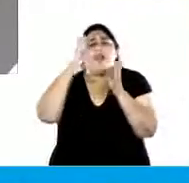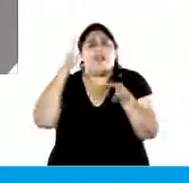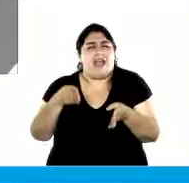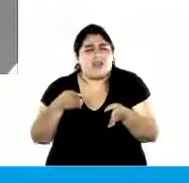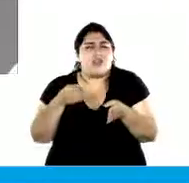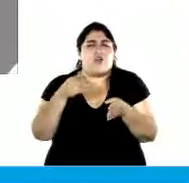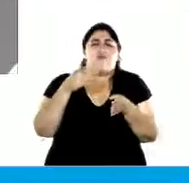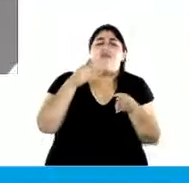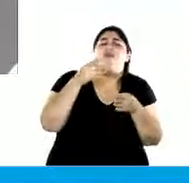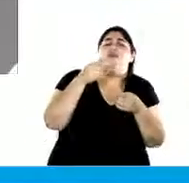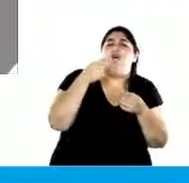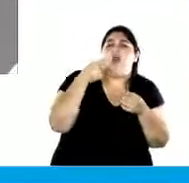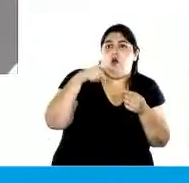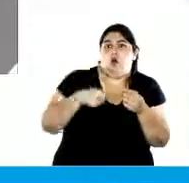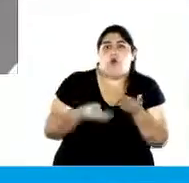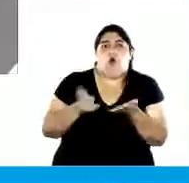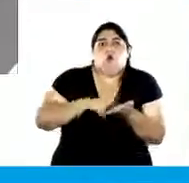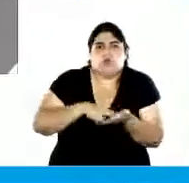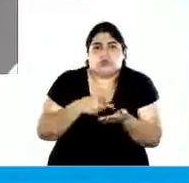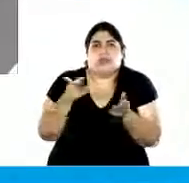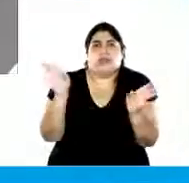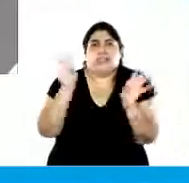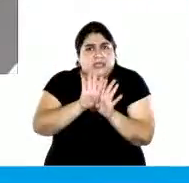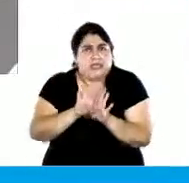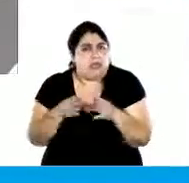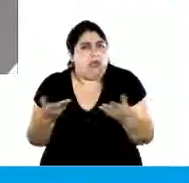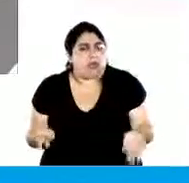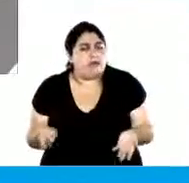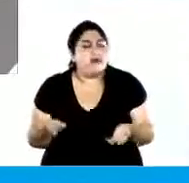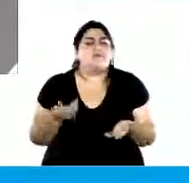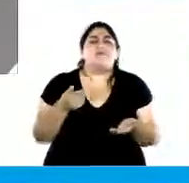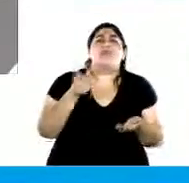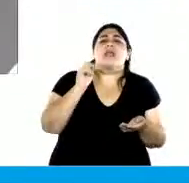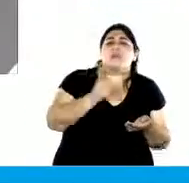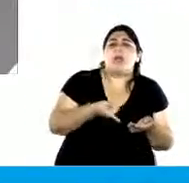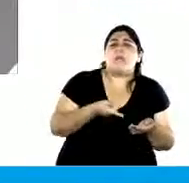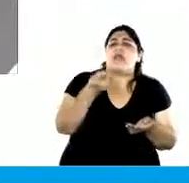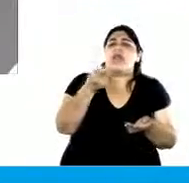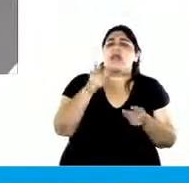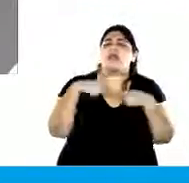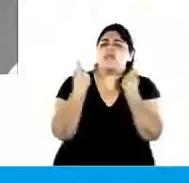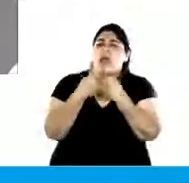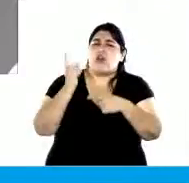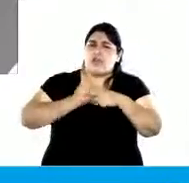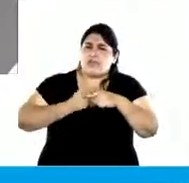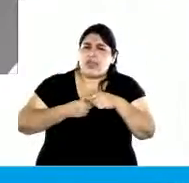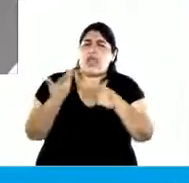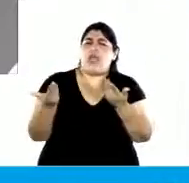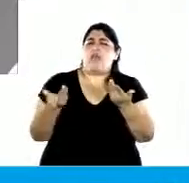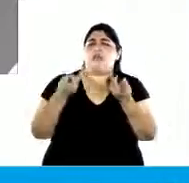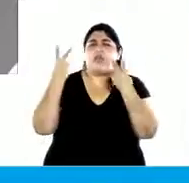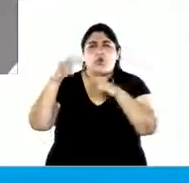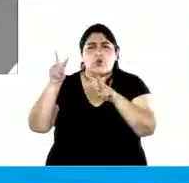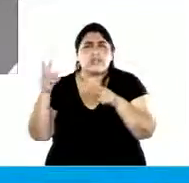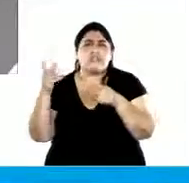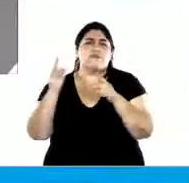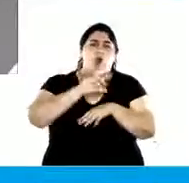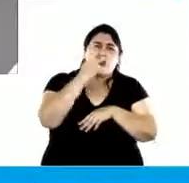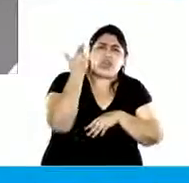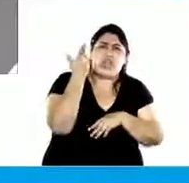con un nuevo cierre, también con el sector de los de salones de fiestas, del sector turístico, los